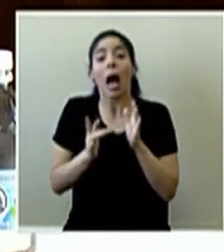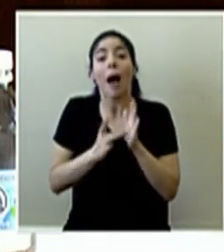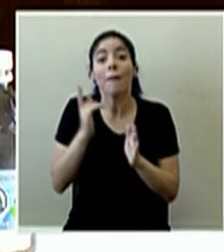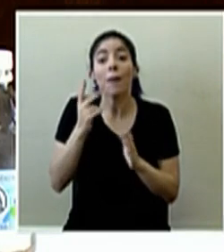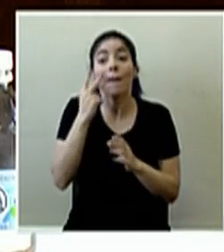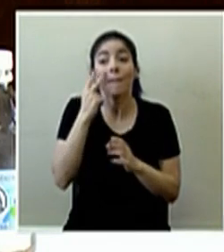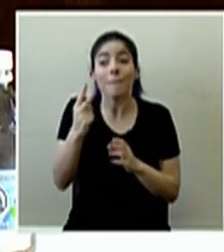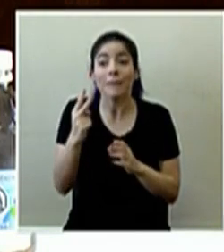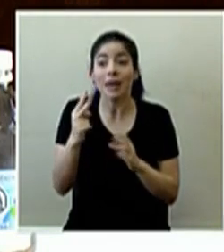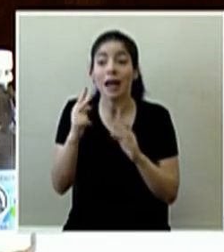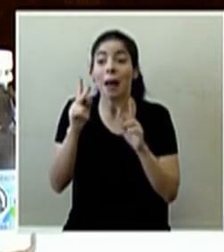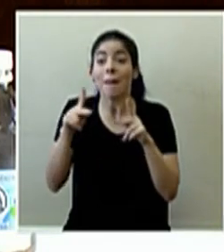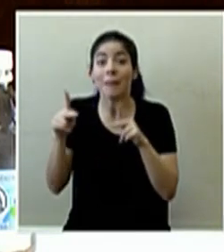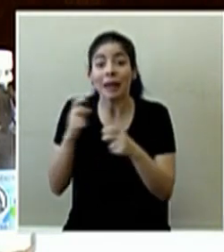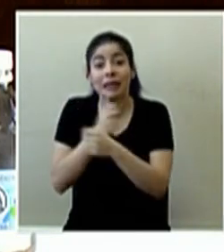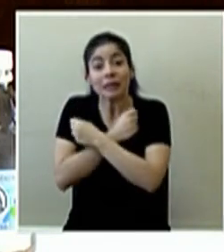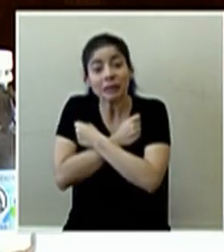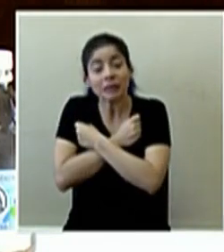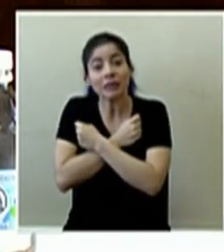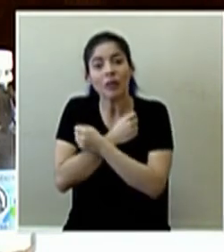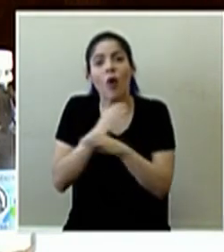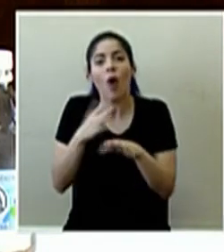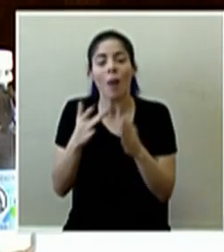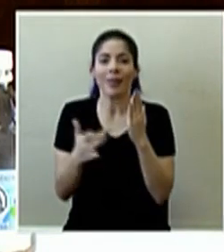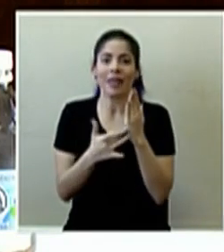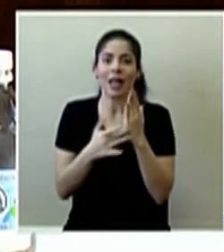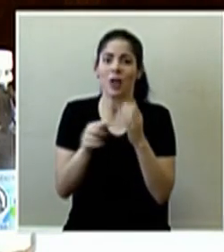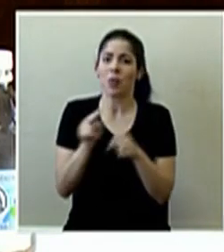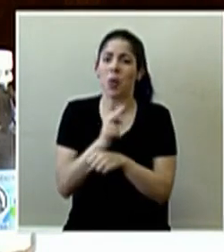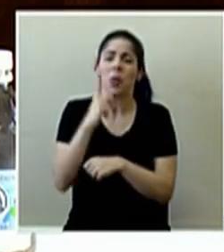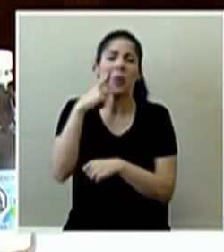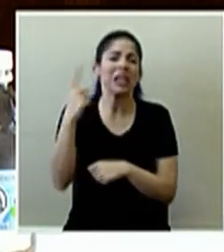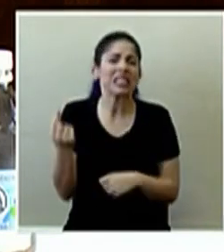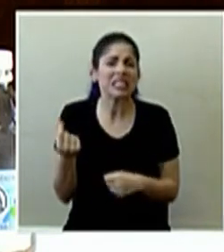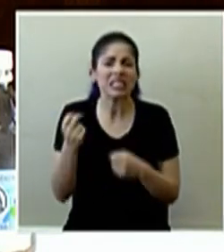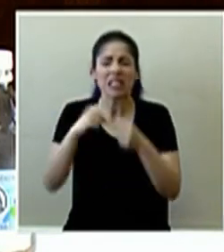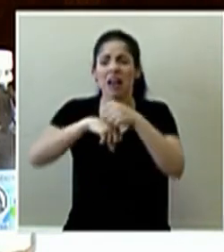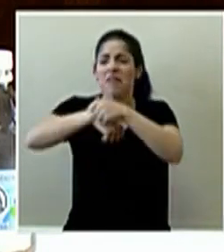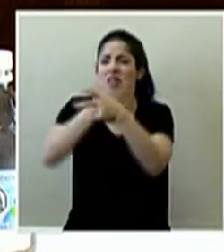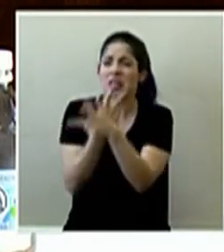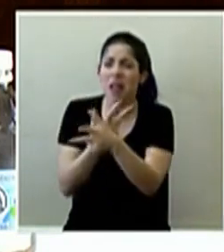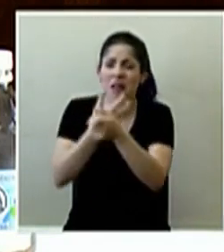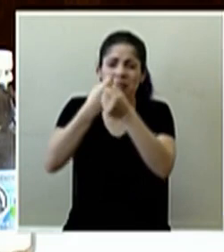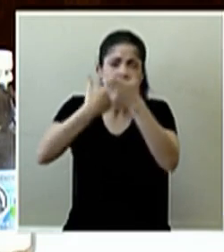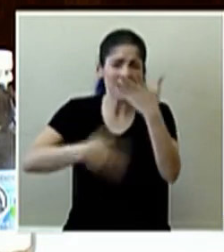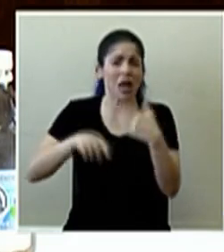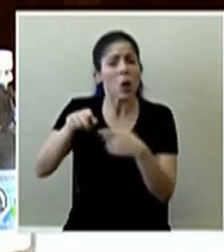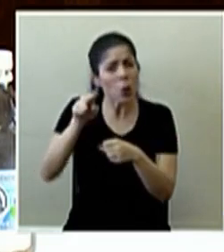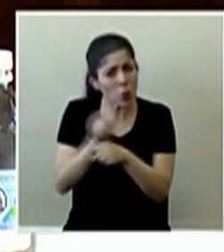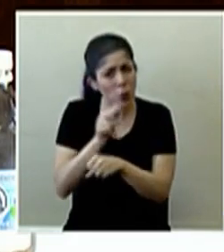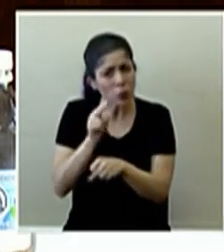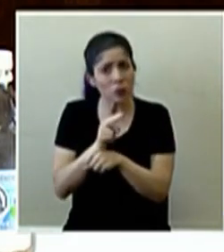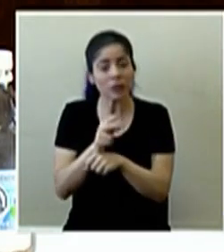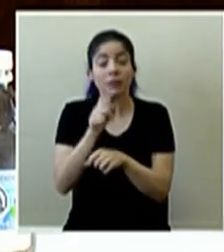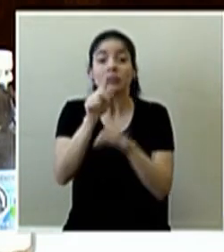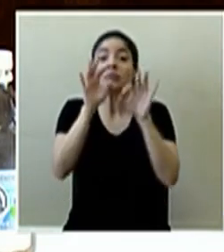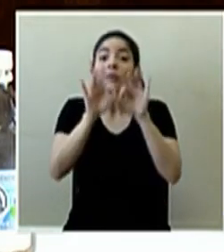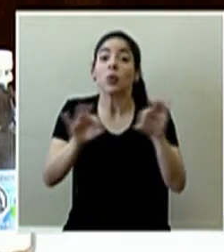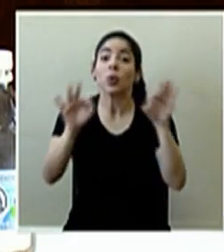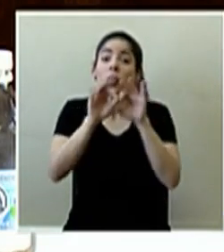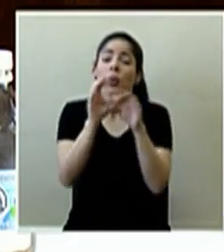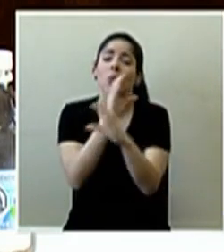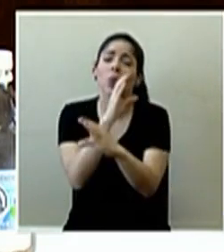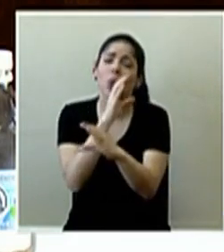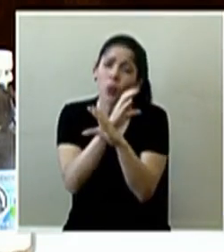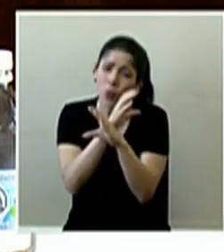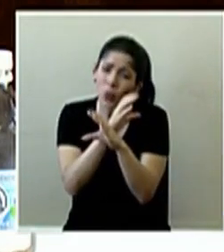seres queridos, aprovechando la tecnología disponible, WhatsApp, videollamadas, etc. Muy importante,